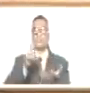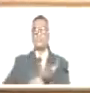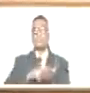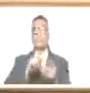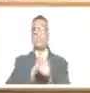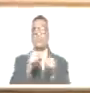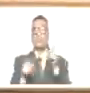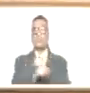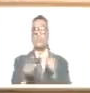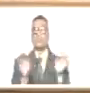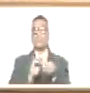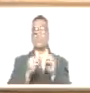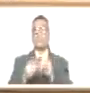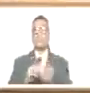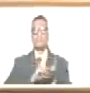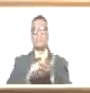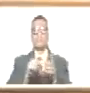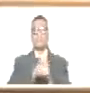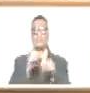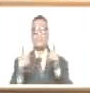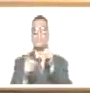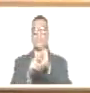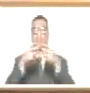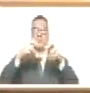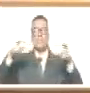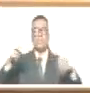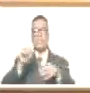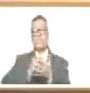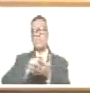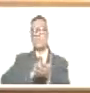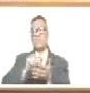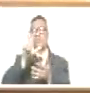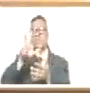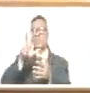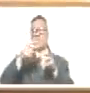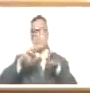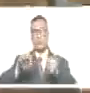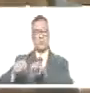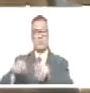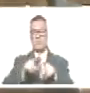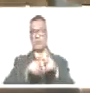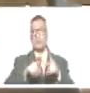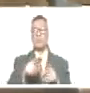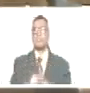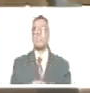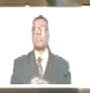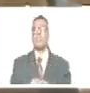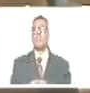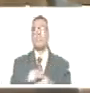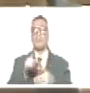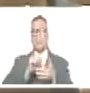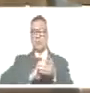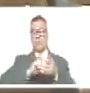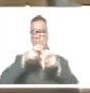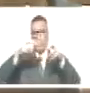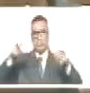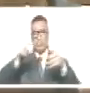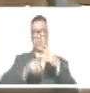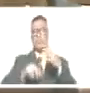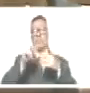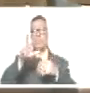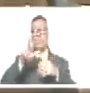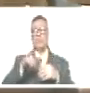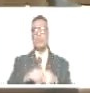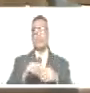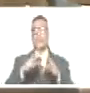la denominación del epígrafe del artículo 3, quedando redactado de la manera siguiente, epígrafe, principios. Es todo,